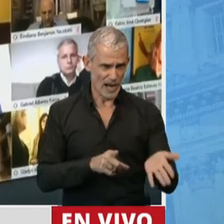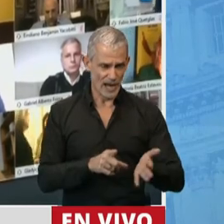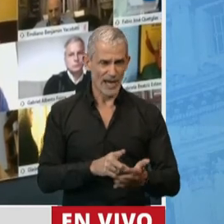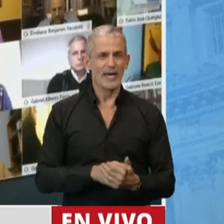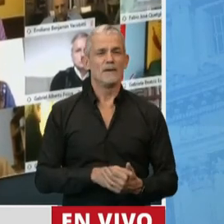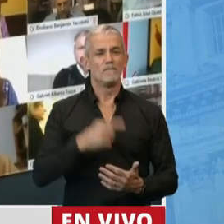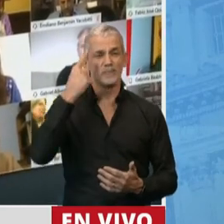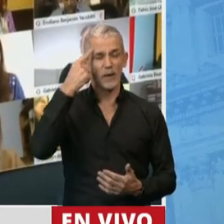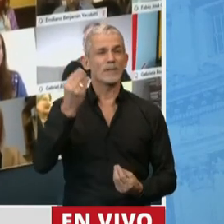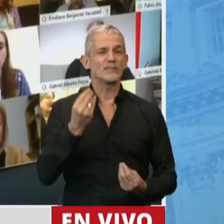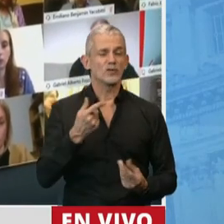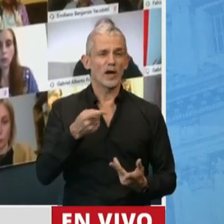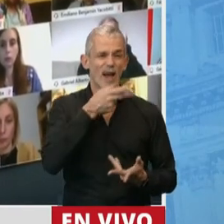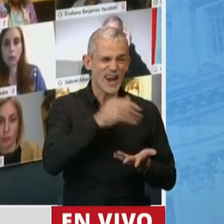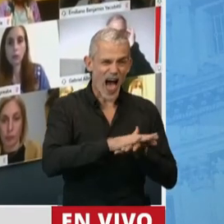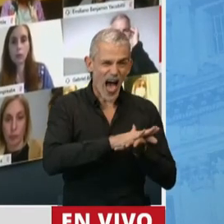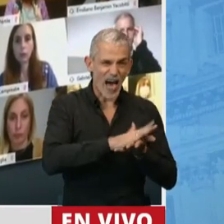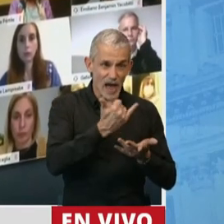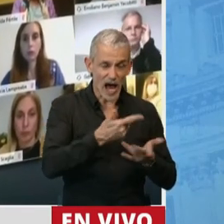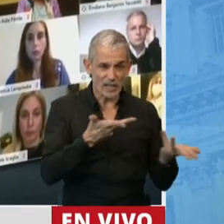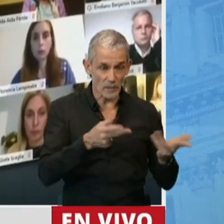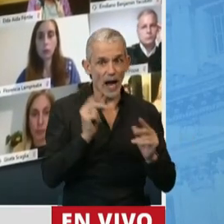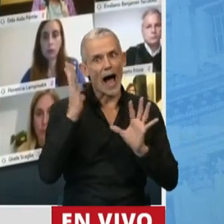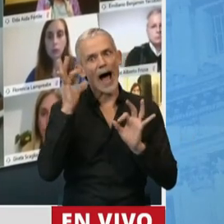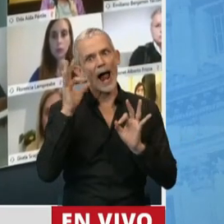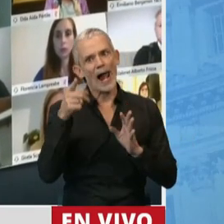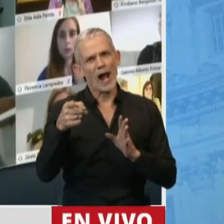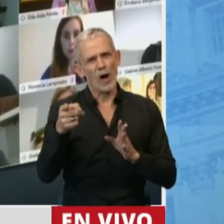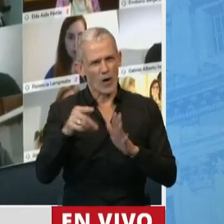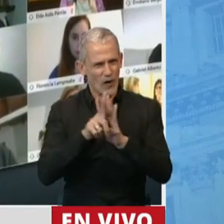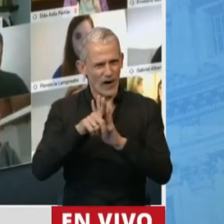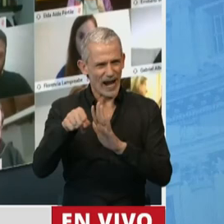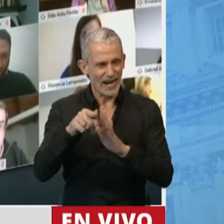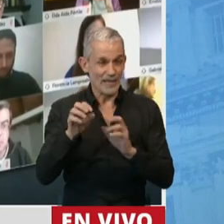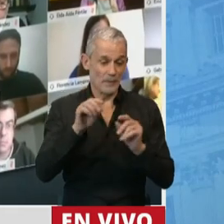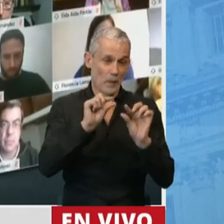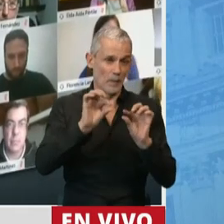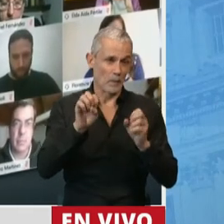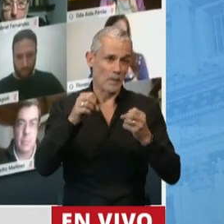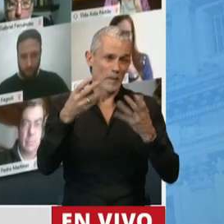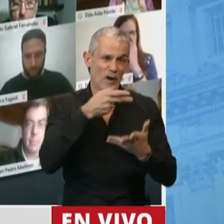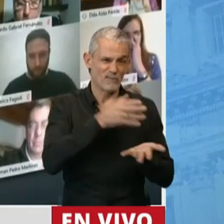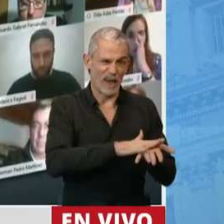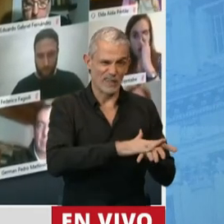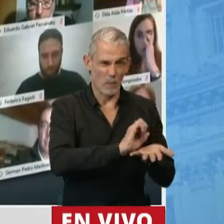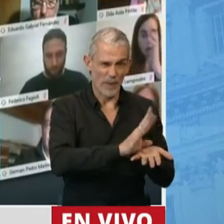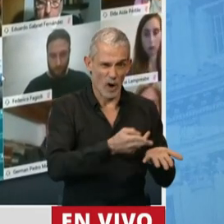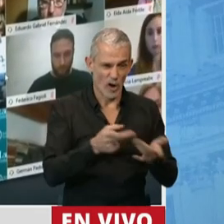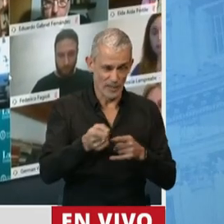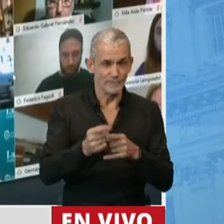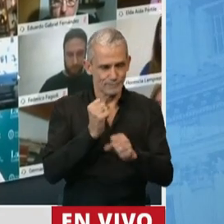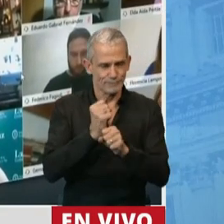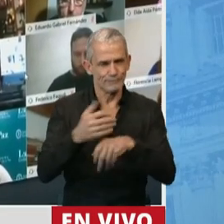que entre la nada que soy y algo, que es esta ley que mejora la nada, vamos a